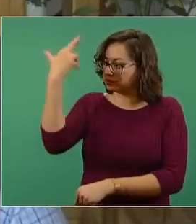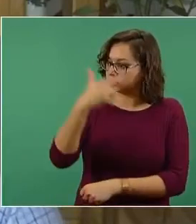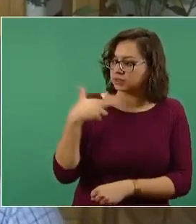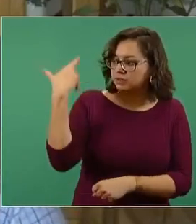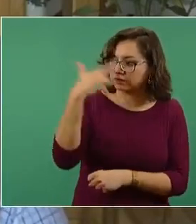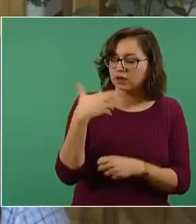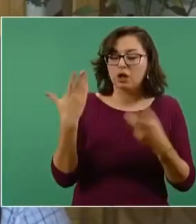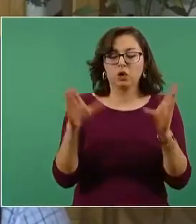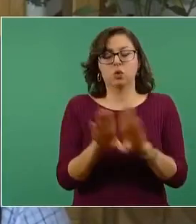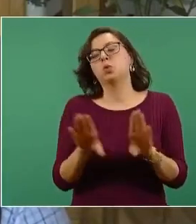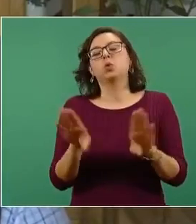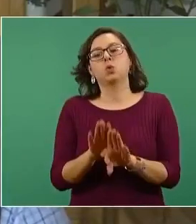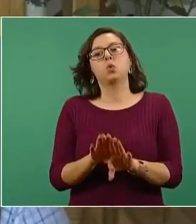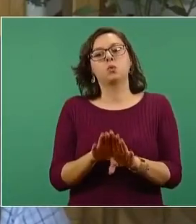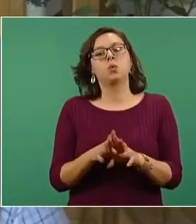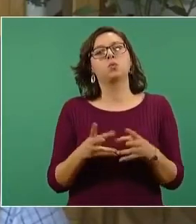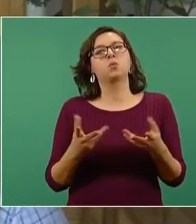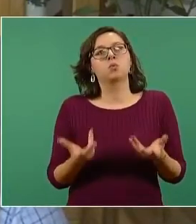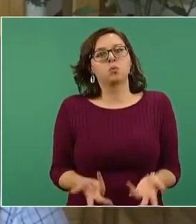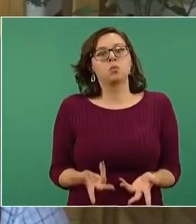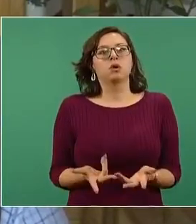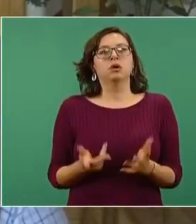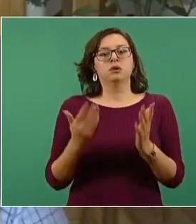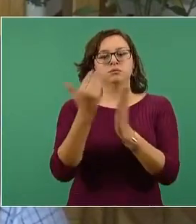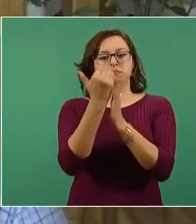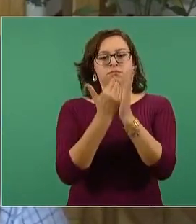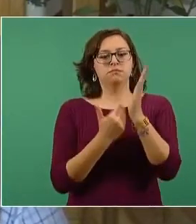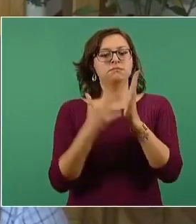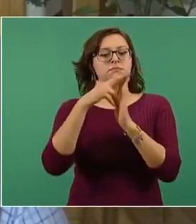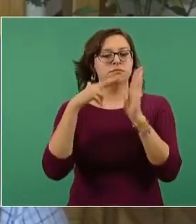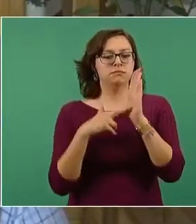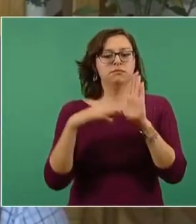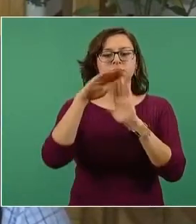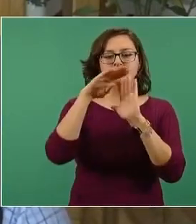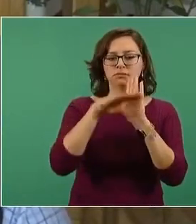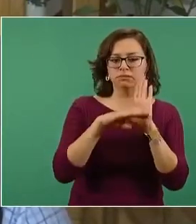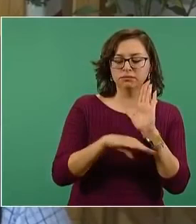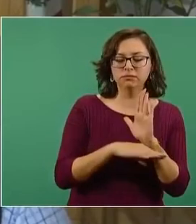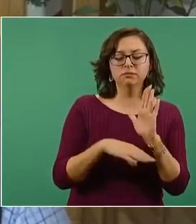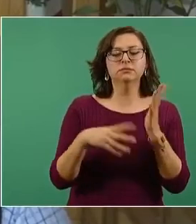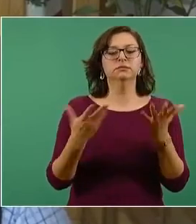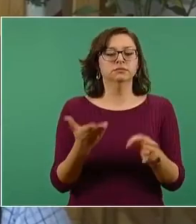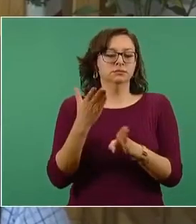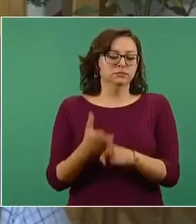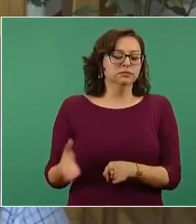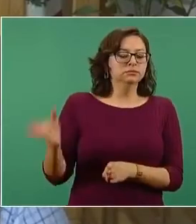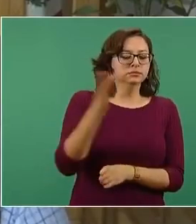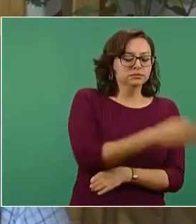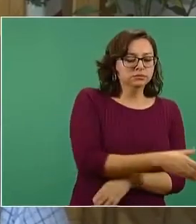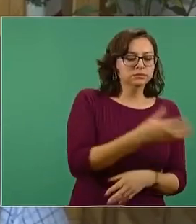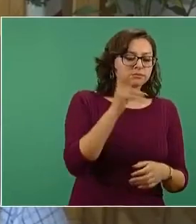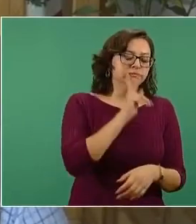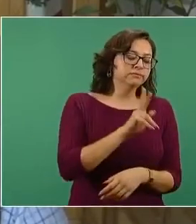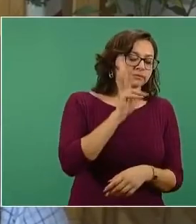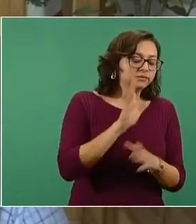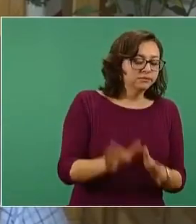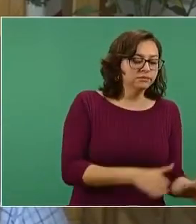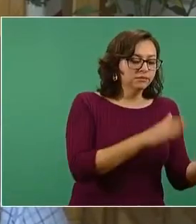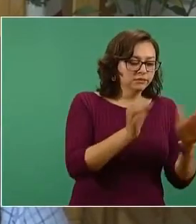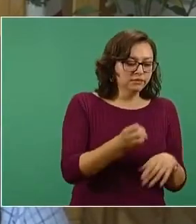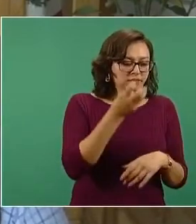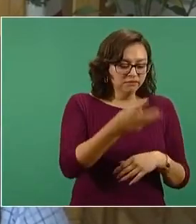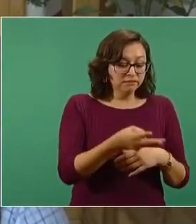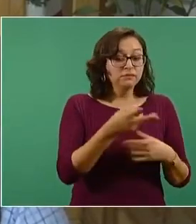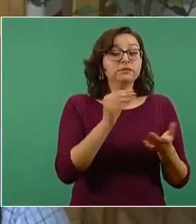están implementando este tipo de protocolos más allá de los ensayos fase 3 que inclusive se encuentran